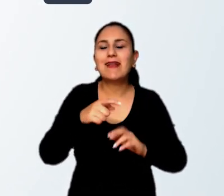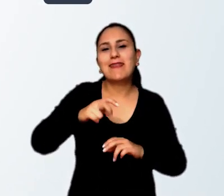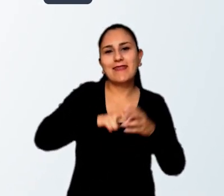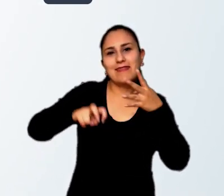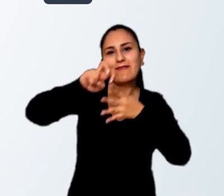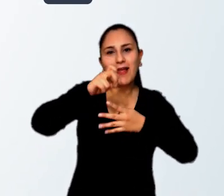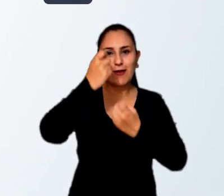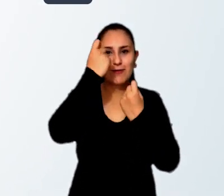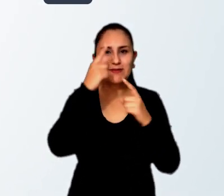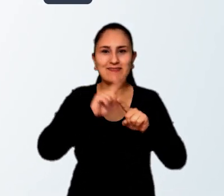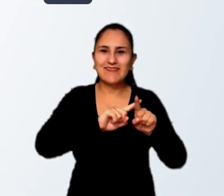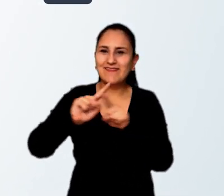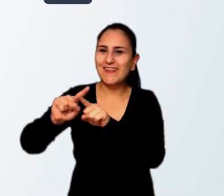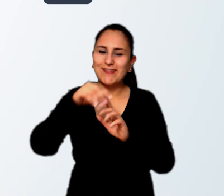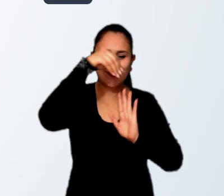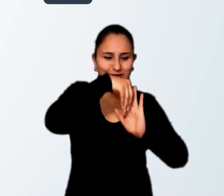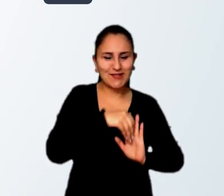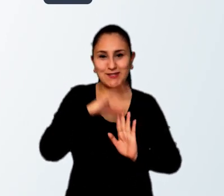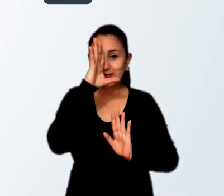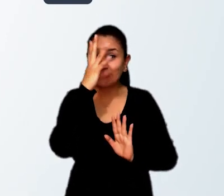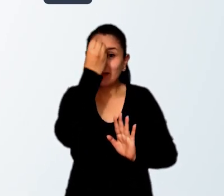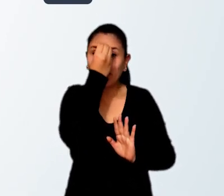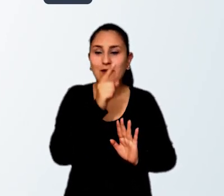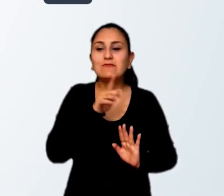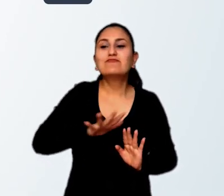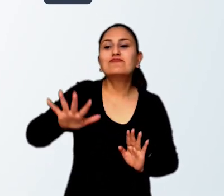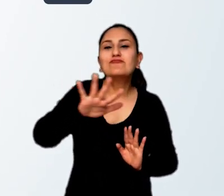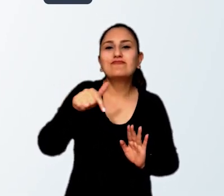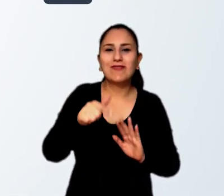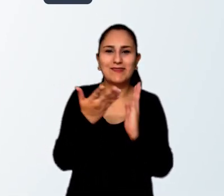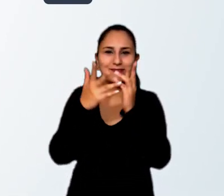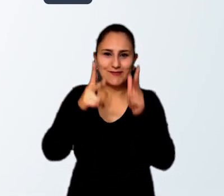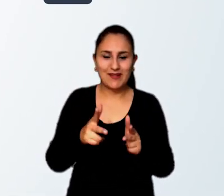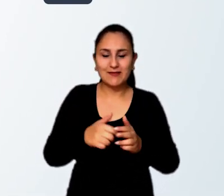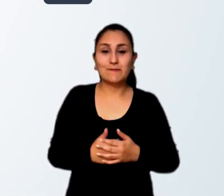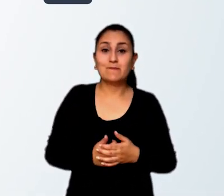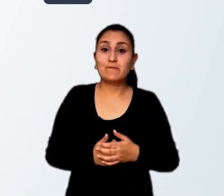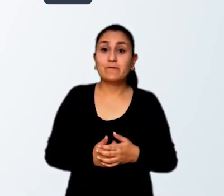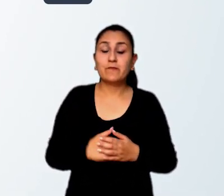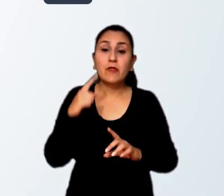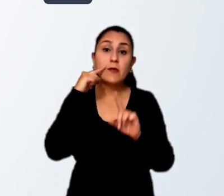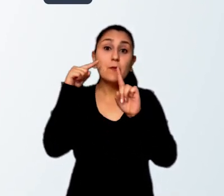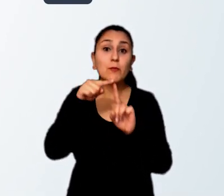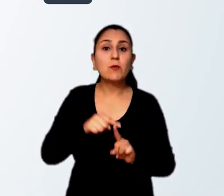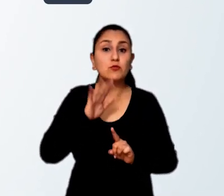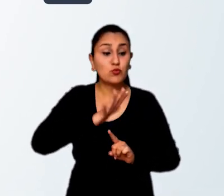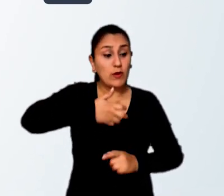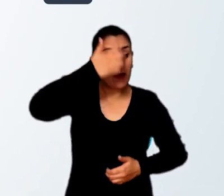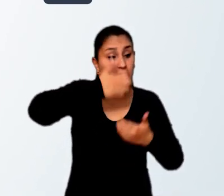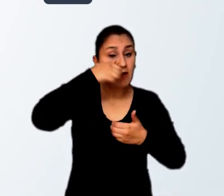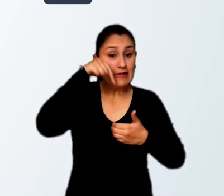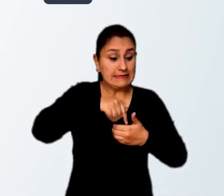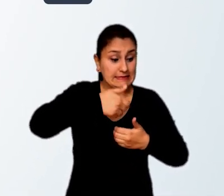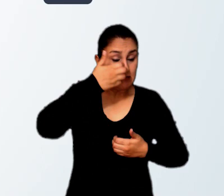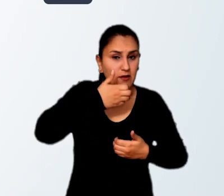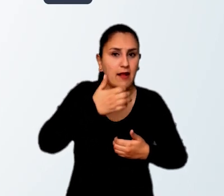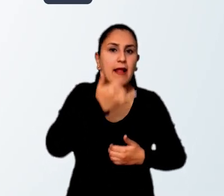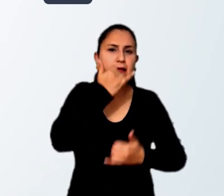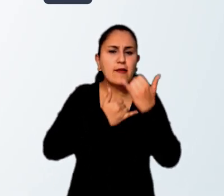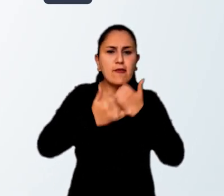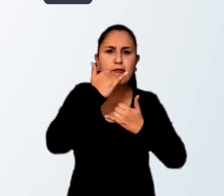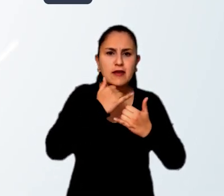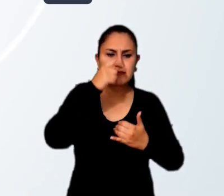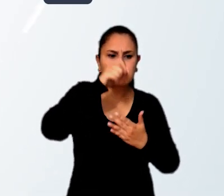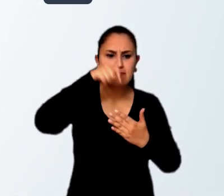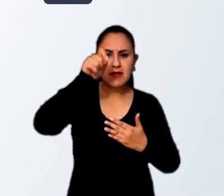contenidos disciplinares por parte de los estudiantes para los propósitos de valoración de esta prueba los errores ortográficos y gramaticales